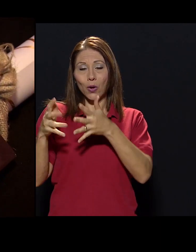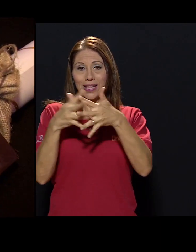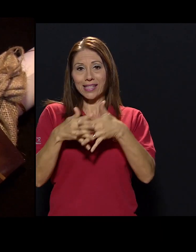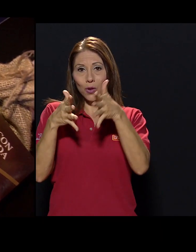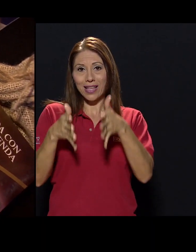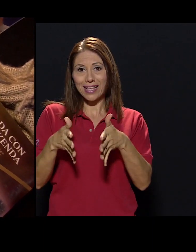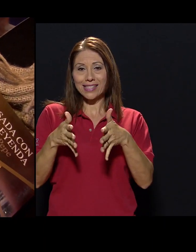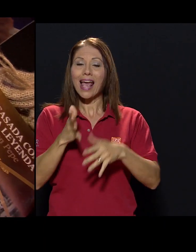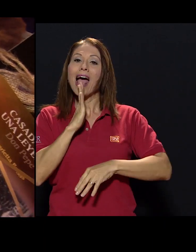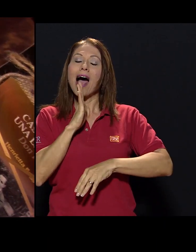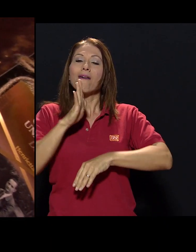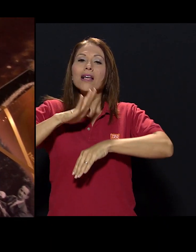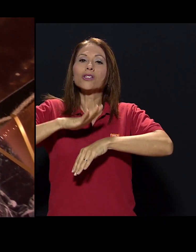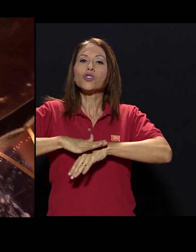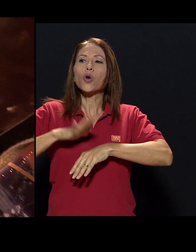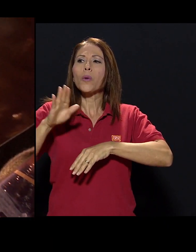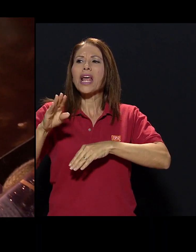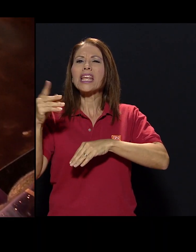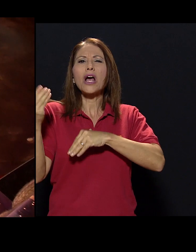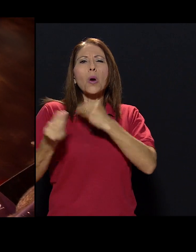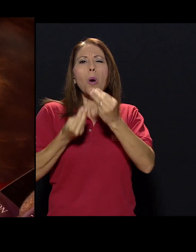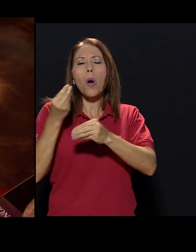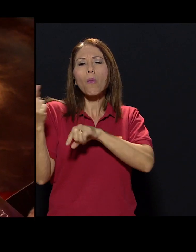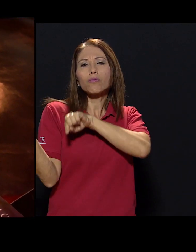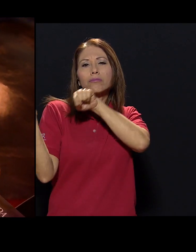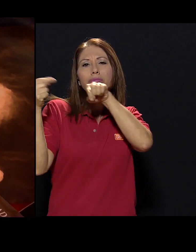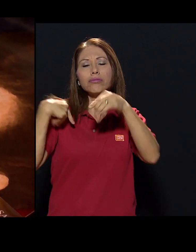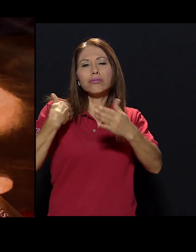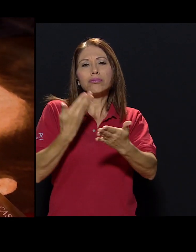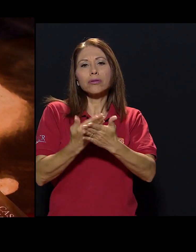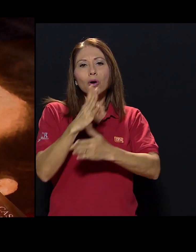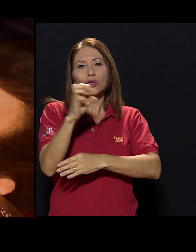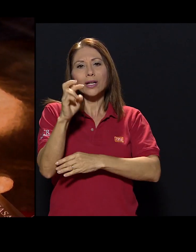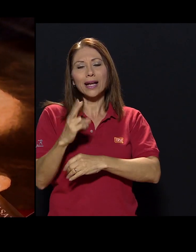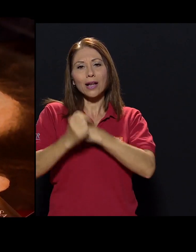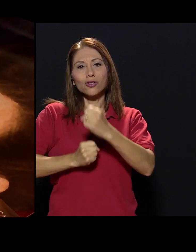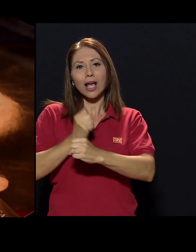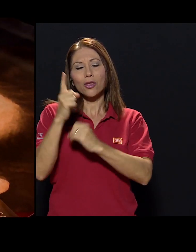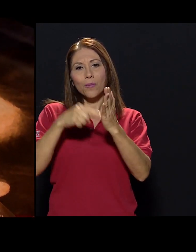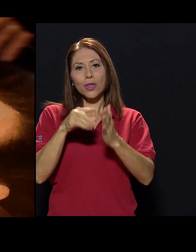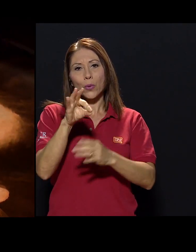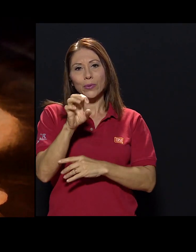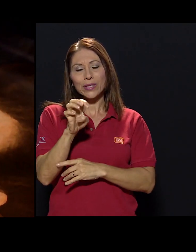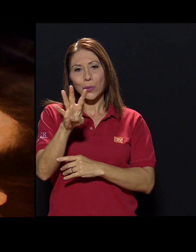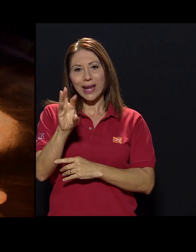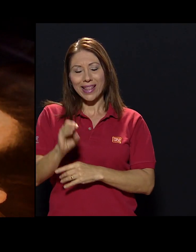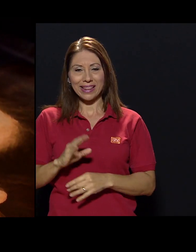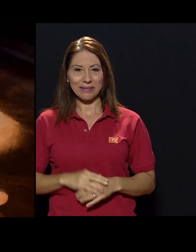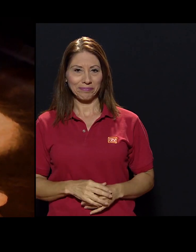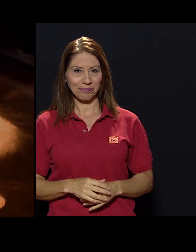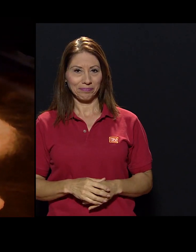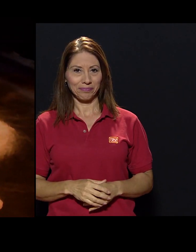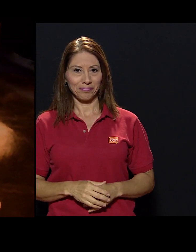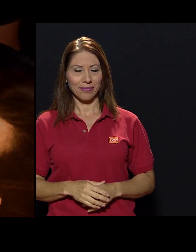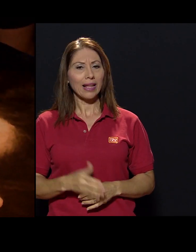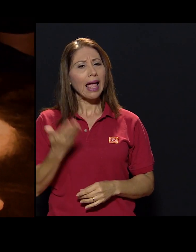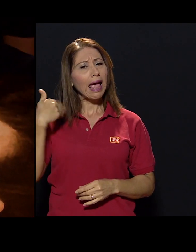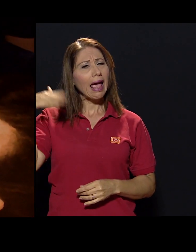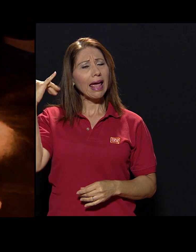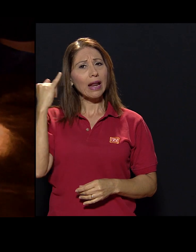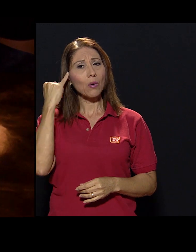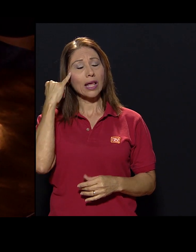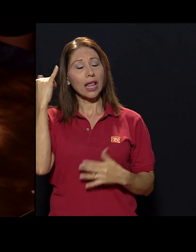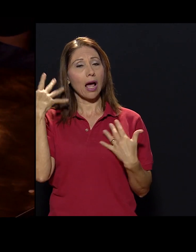En ese libro La periodista Y escritora Estadounidense Relata su travesía Por la Costa Rica De los años 40's